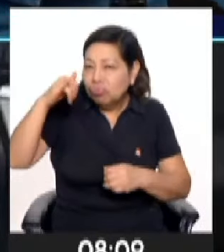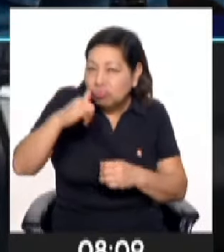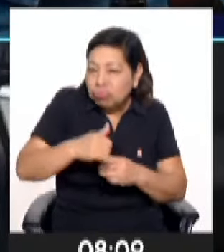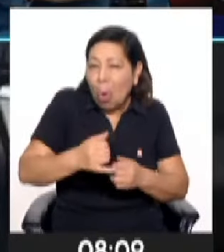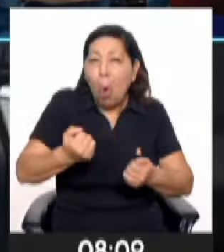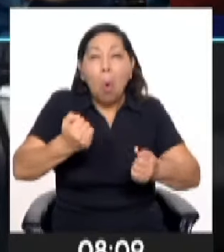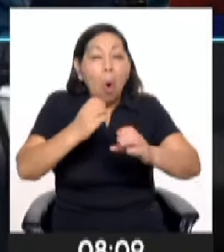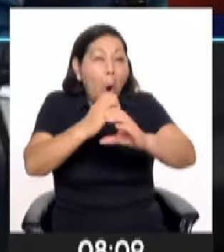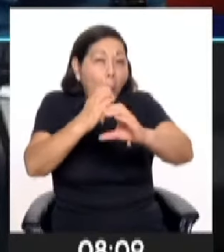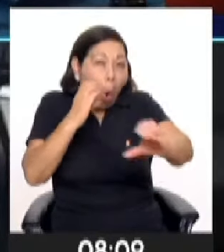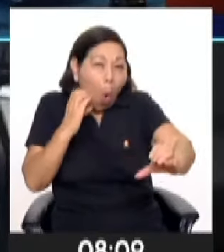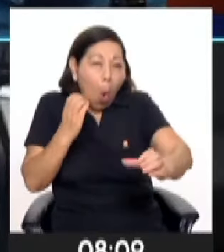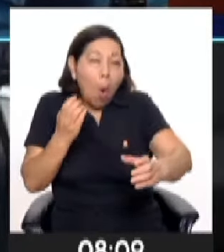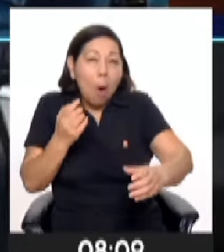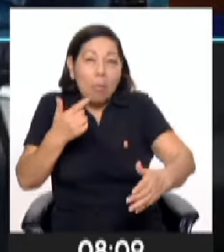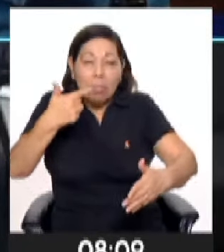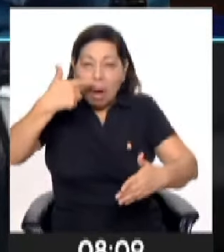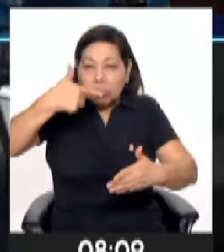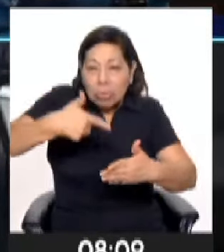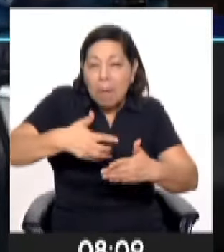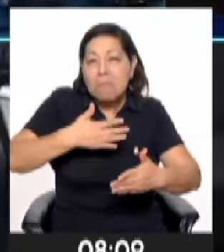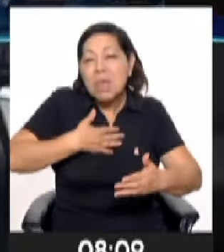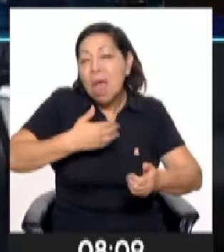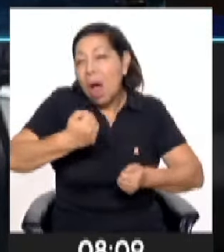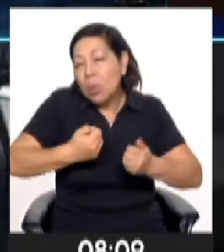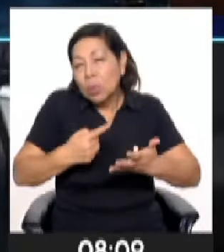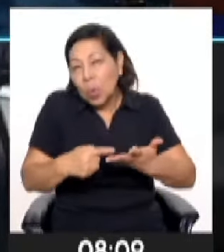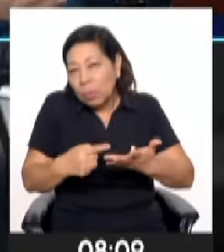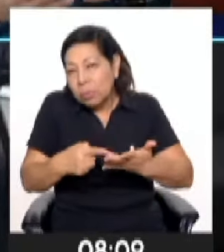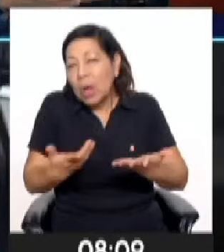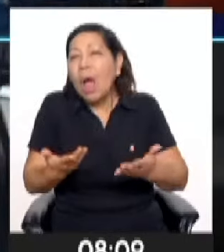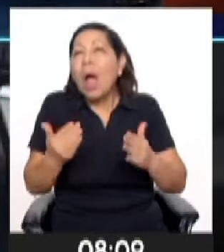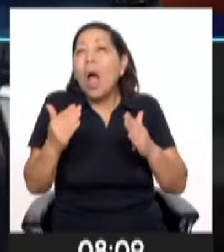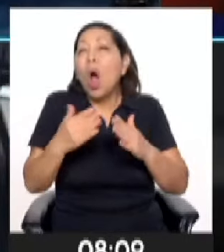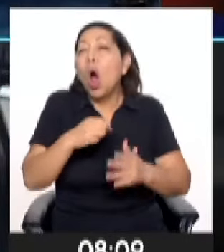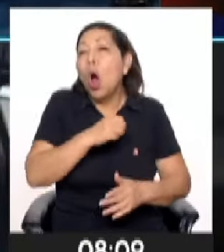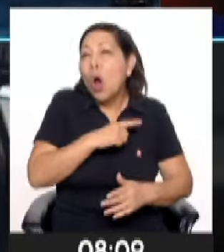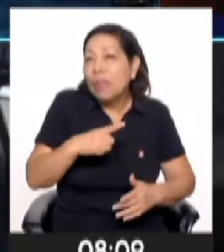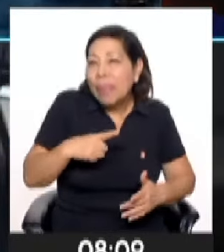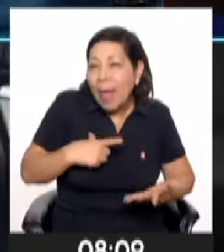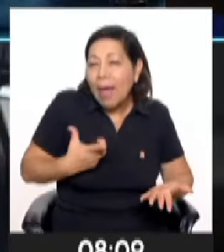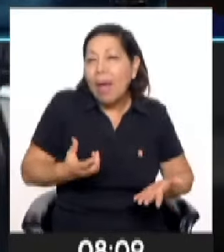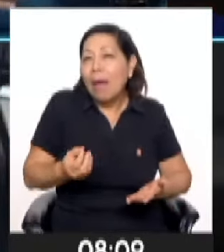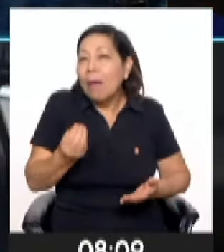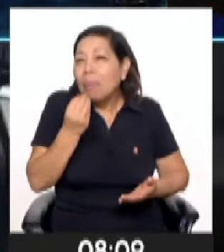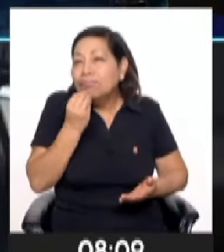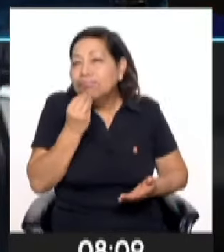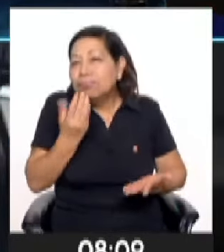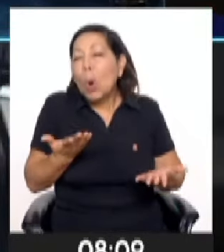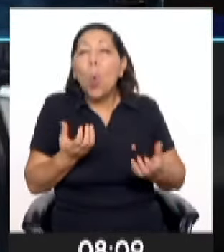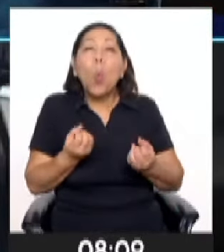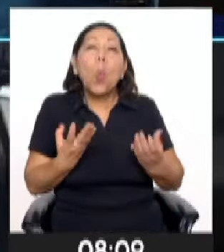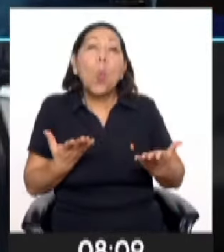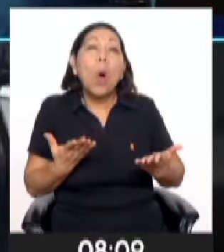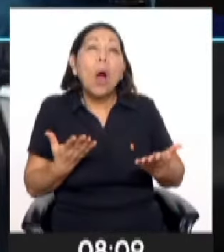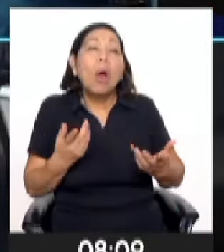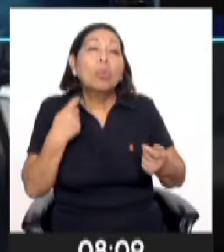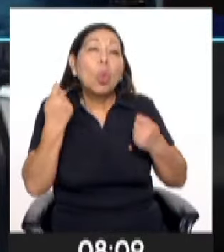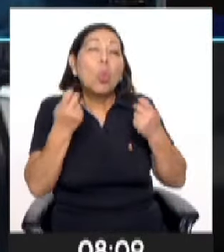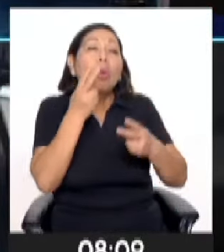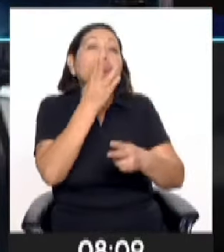o terrestre, ¿no? En la gasolina, si voy con mi vehículo, cuánto en el alojamiento, cuánto en alimentación, cuánto en los tours